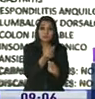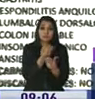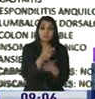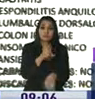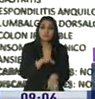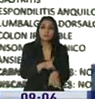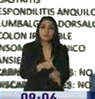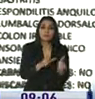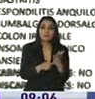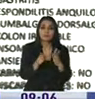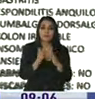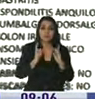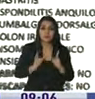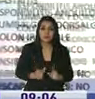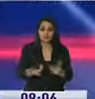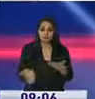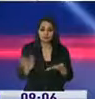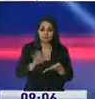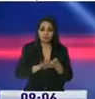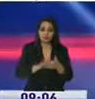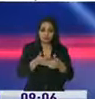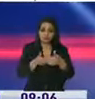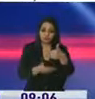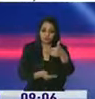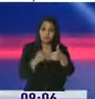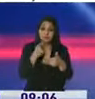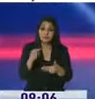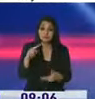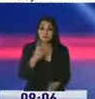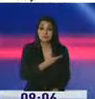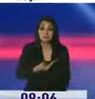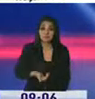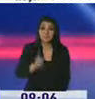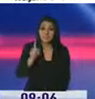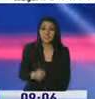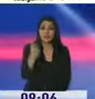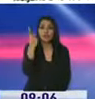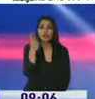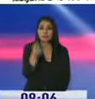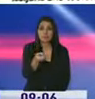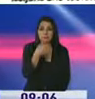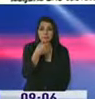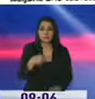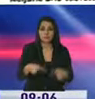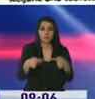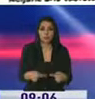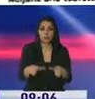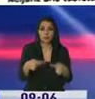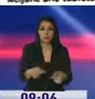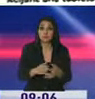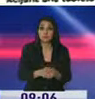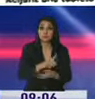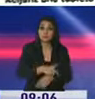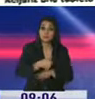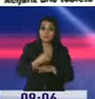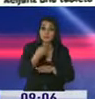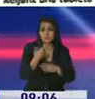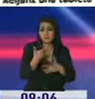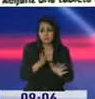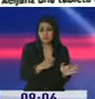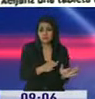del Ministerio de Salud, señala que el vicepresidente debe administrarse 11 medicamentos diarios. Según las autoridades, se ha dado todas